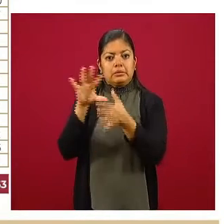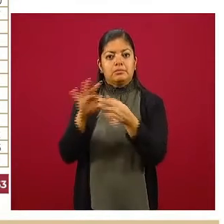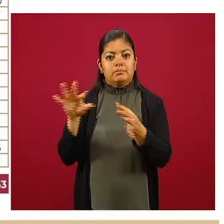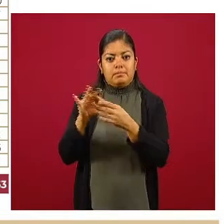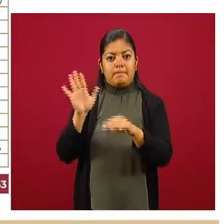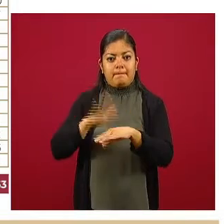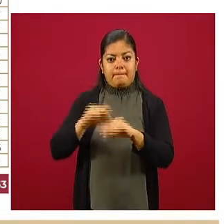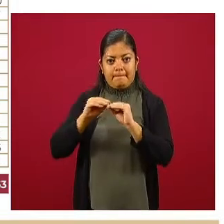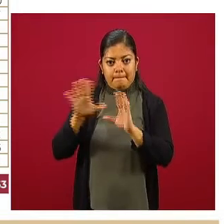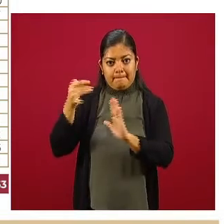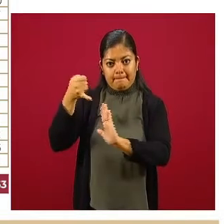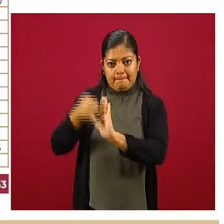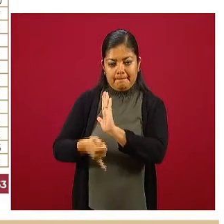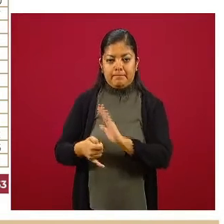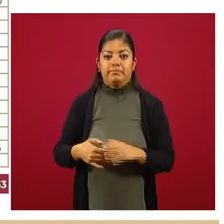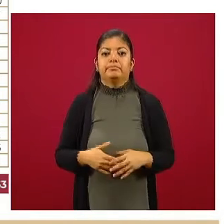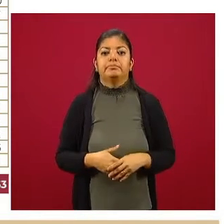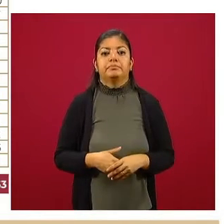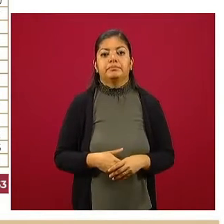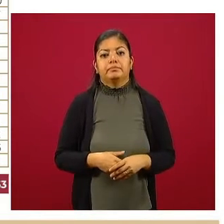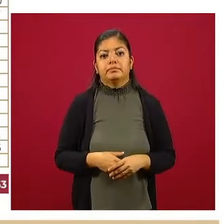por estas 3 categorías.